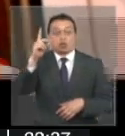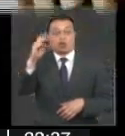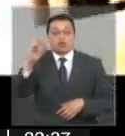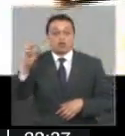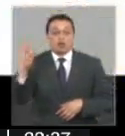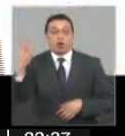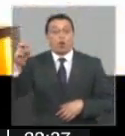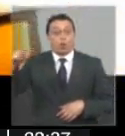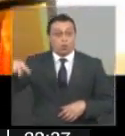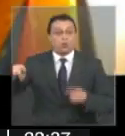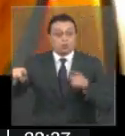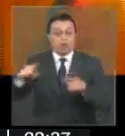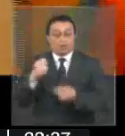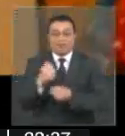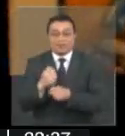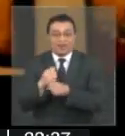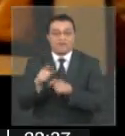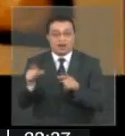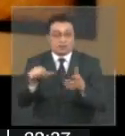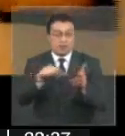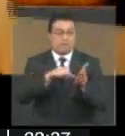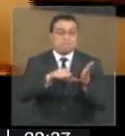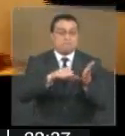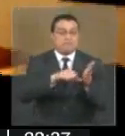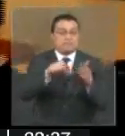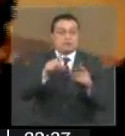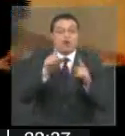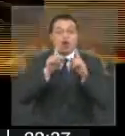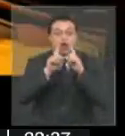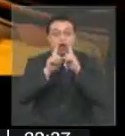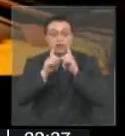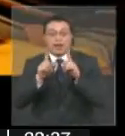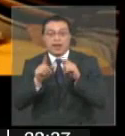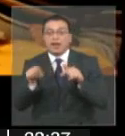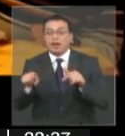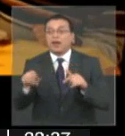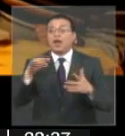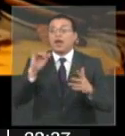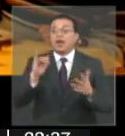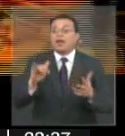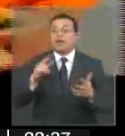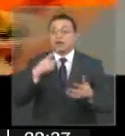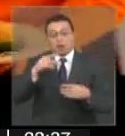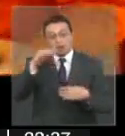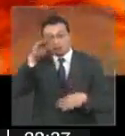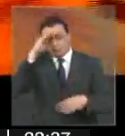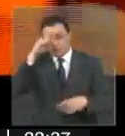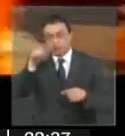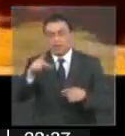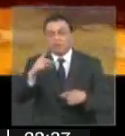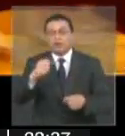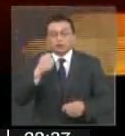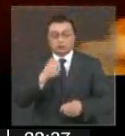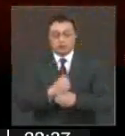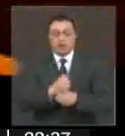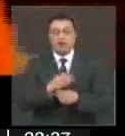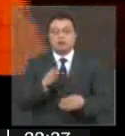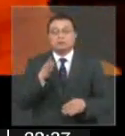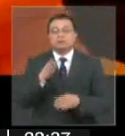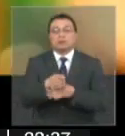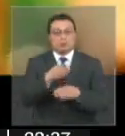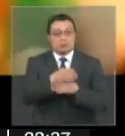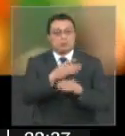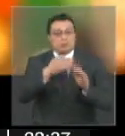Down, trabajan en un restaurante, en un hotel, y a través de esa experiencia de trabajo llegan a